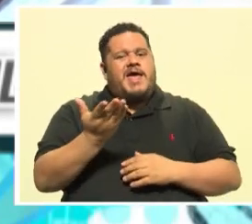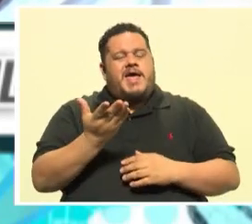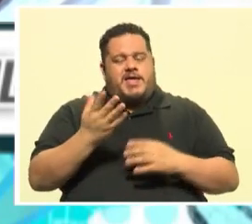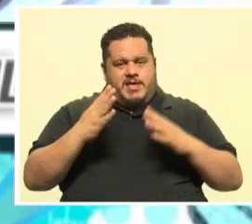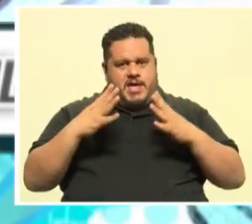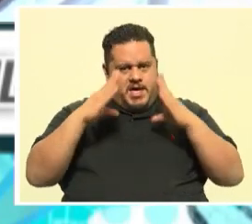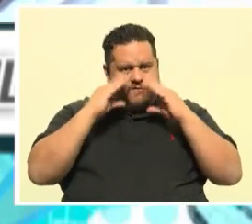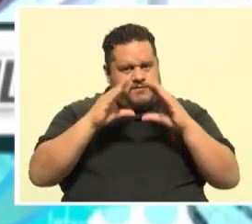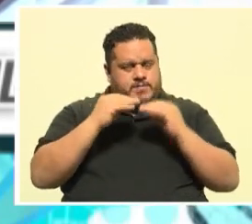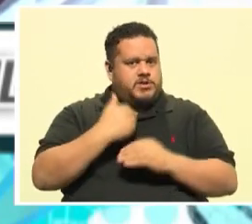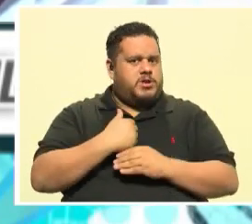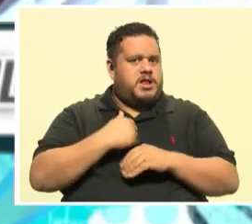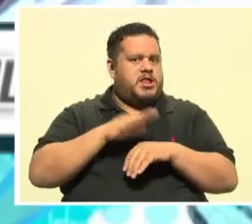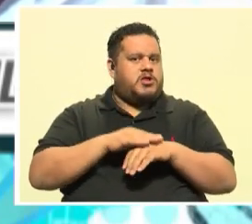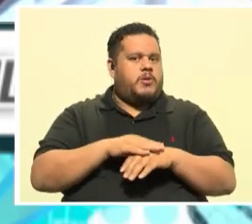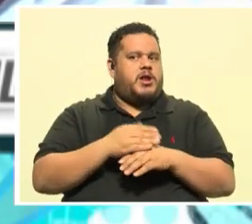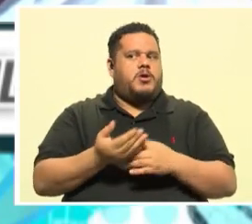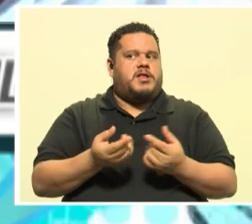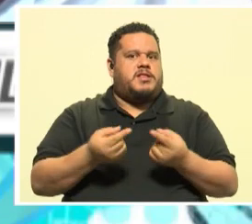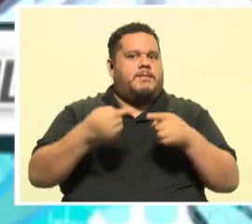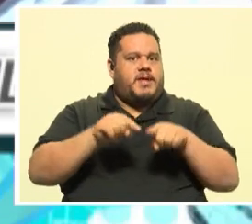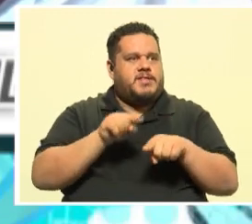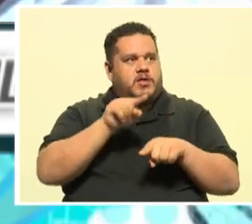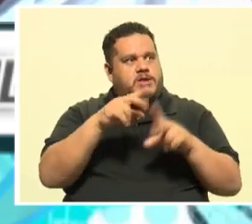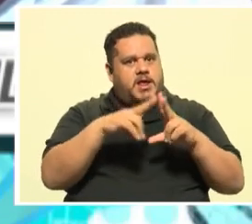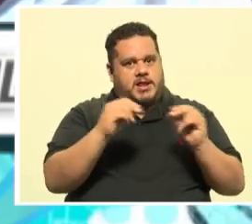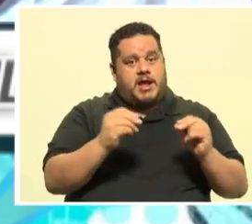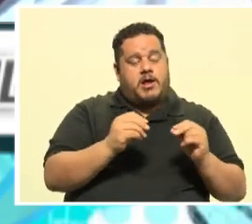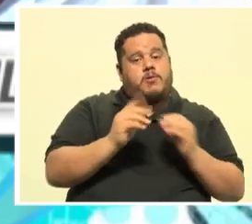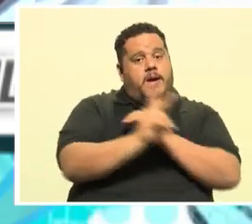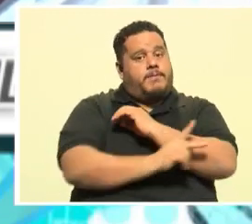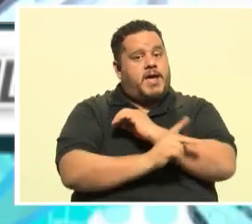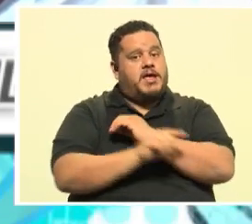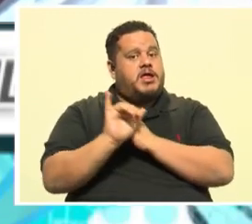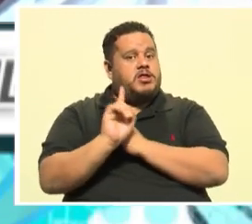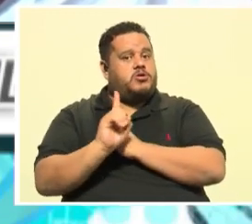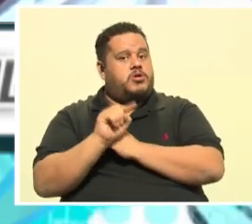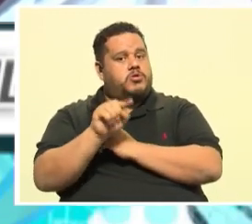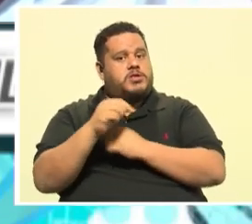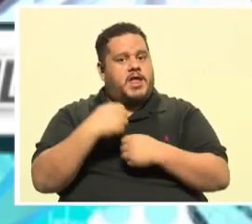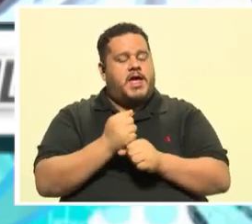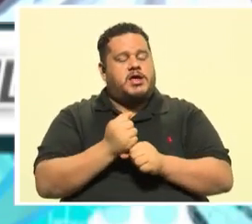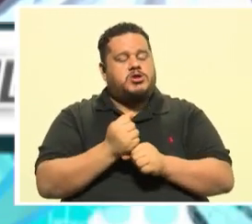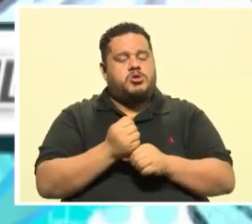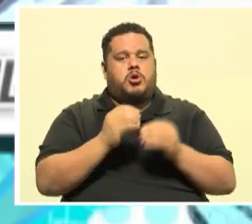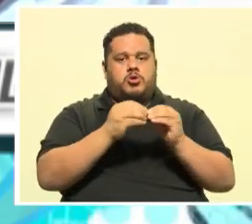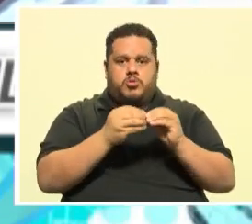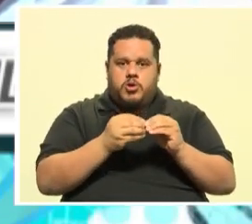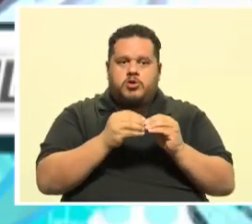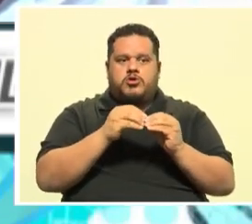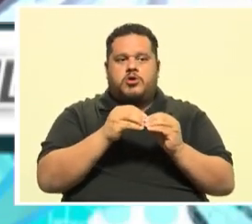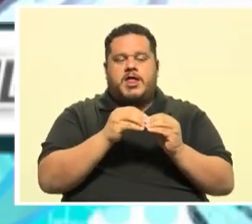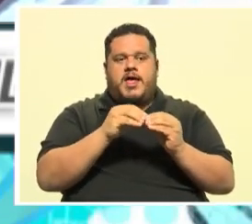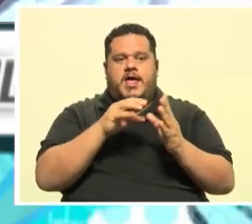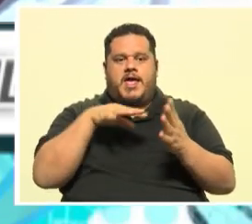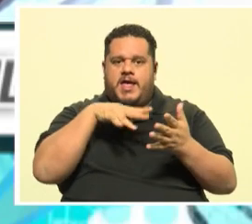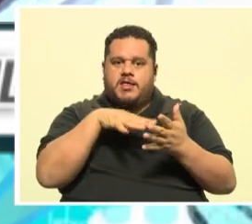un aumento de la tasa de homicidios que fue respondida de una manera, algunos